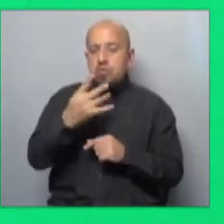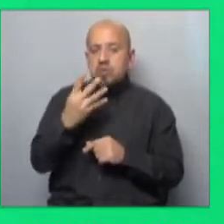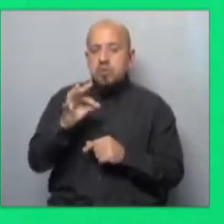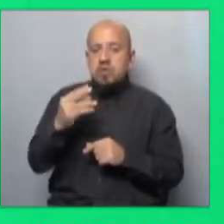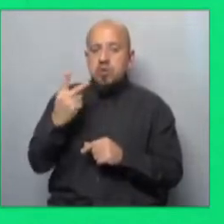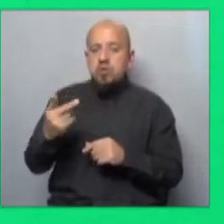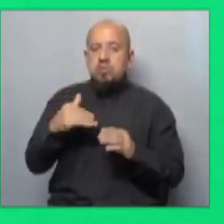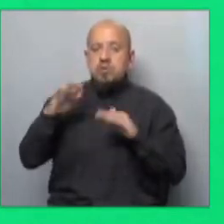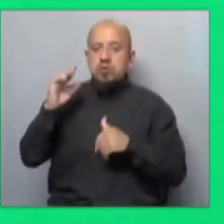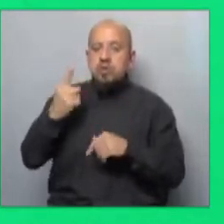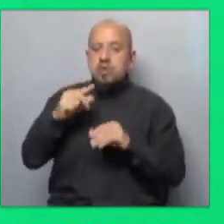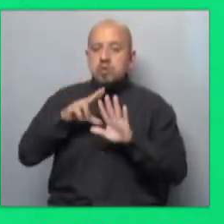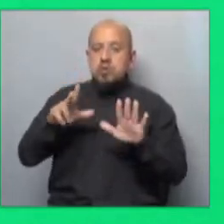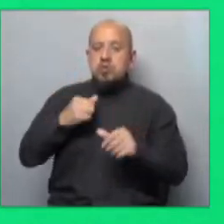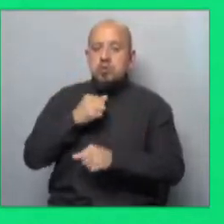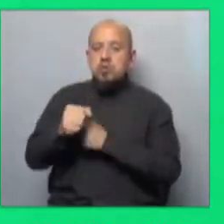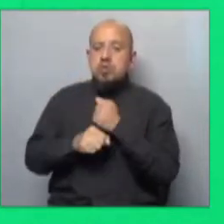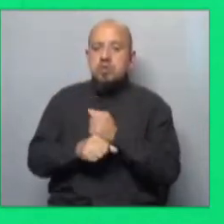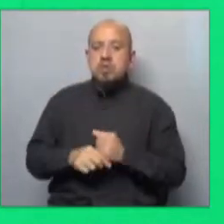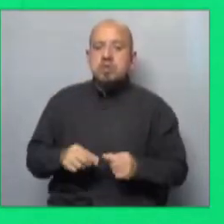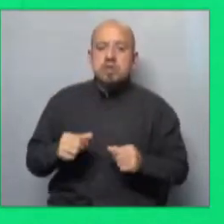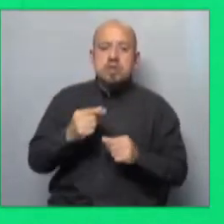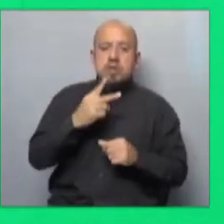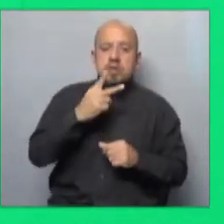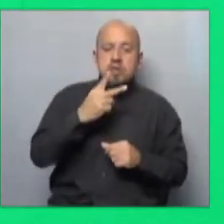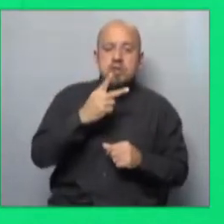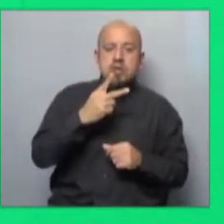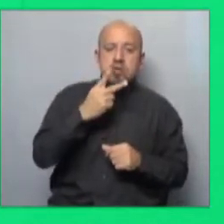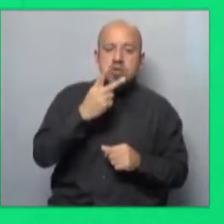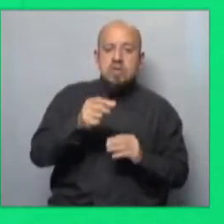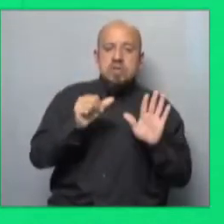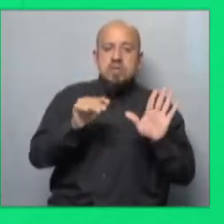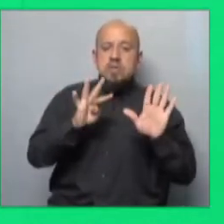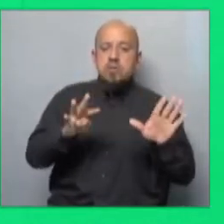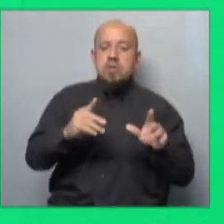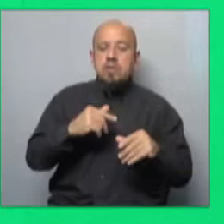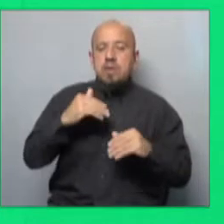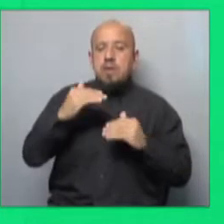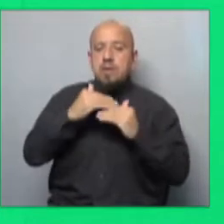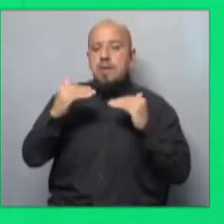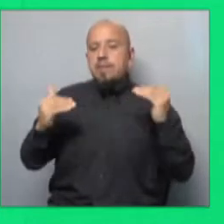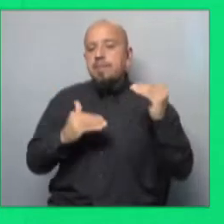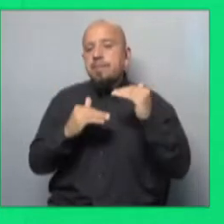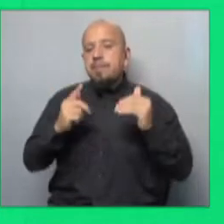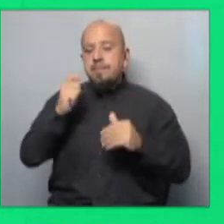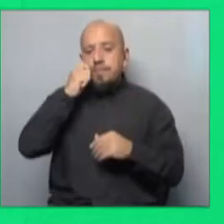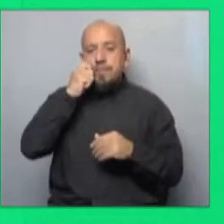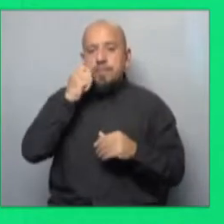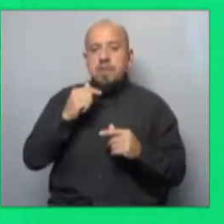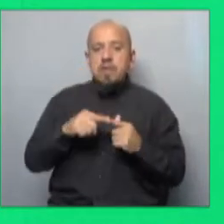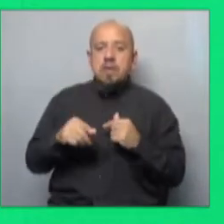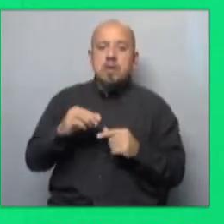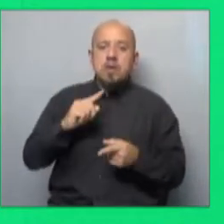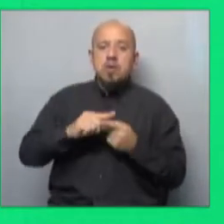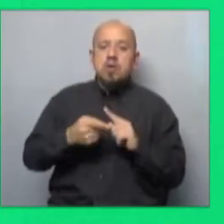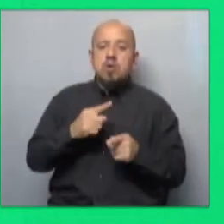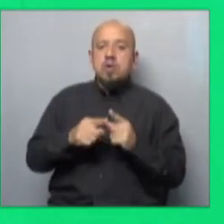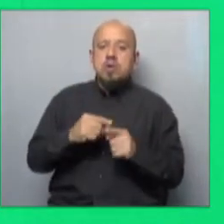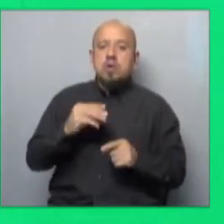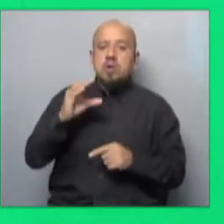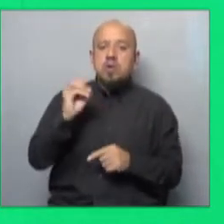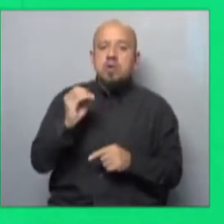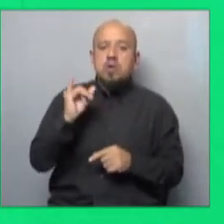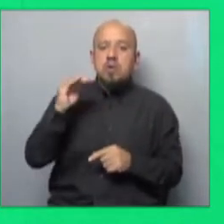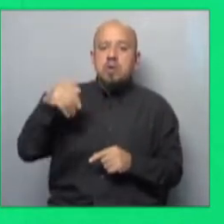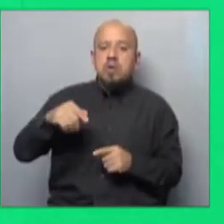años y 669 a menores hoy conversamos con la coordinadora de proyectos en óyeme que es lucila y